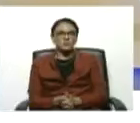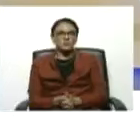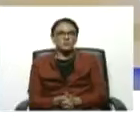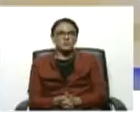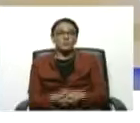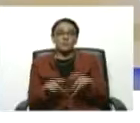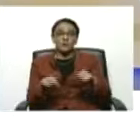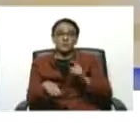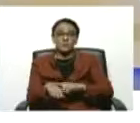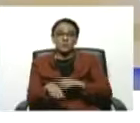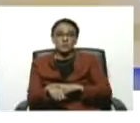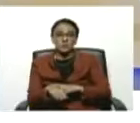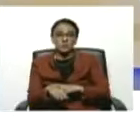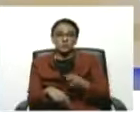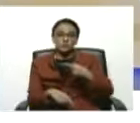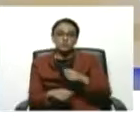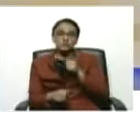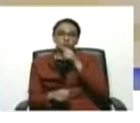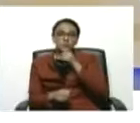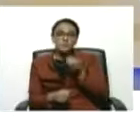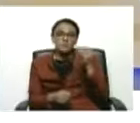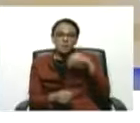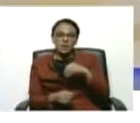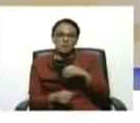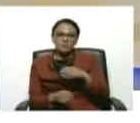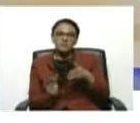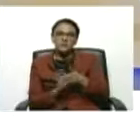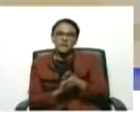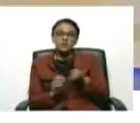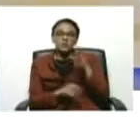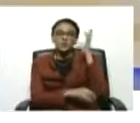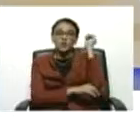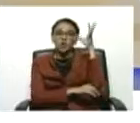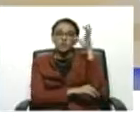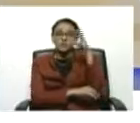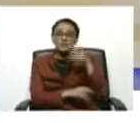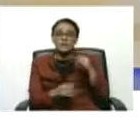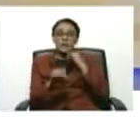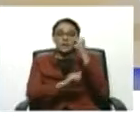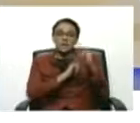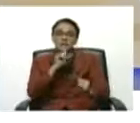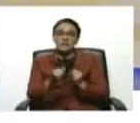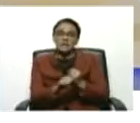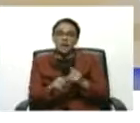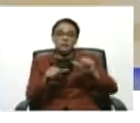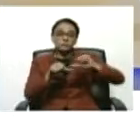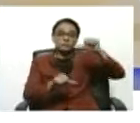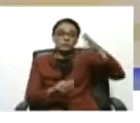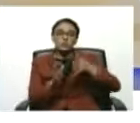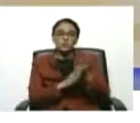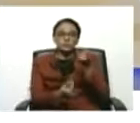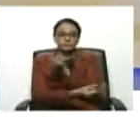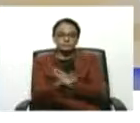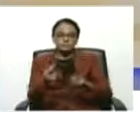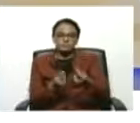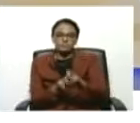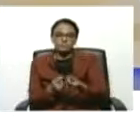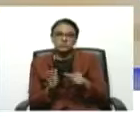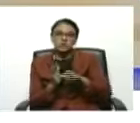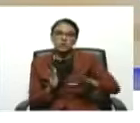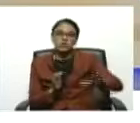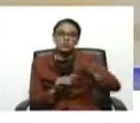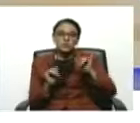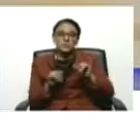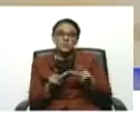bien a esta hora avanzamos con más informaciones continúa el seminario internacional para el desarrollo de la economía esto se realiza en la sala José